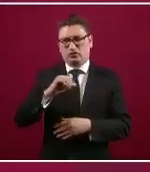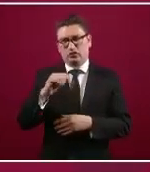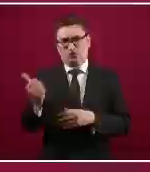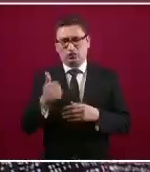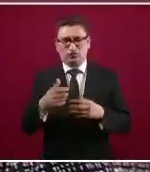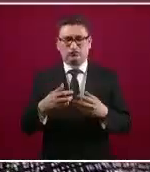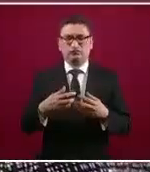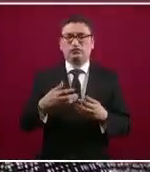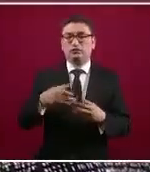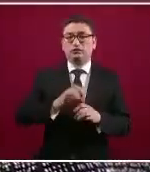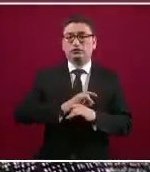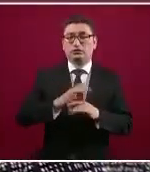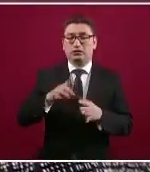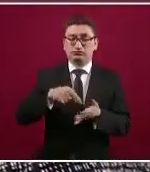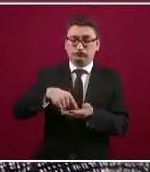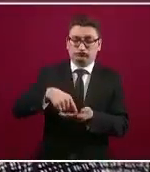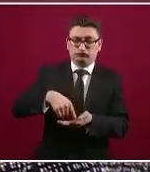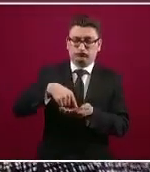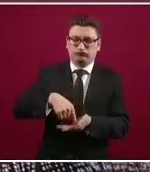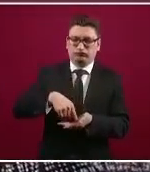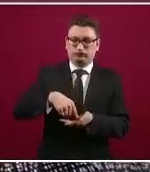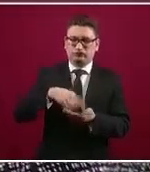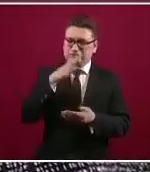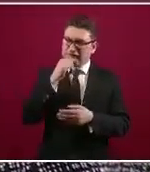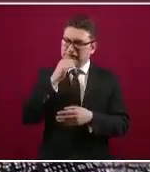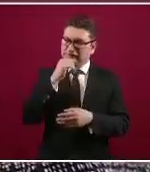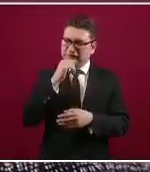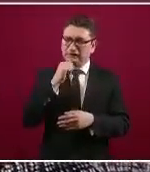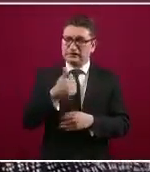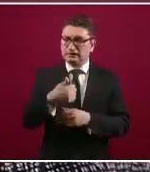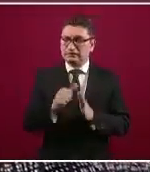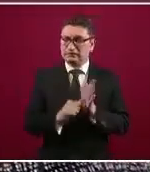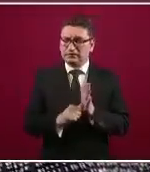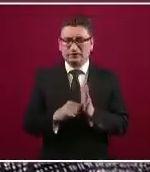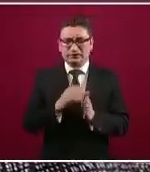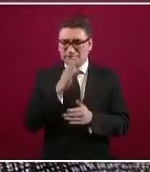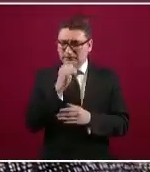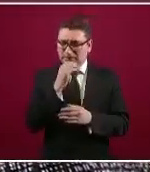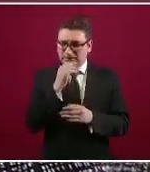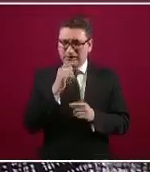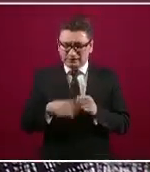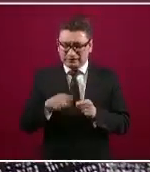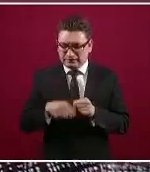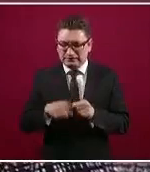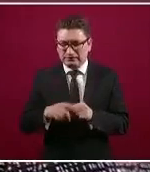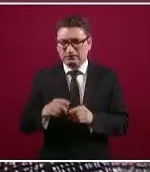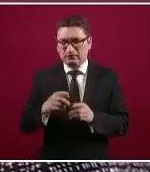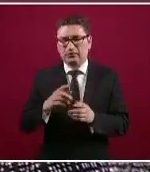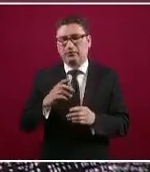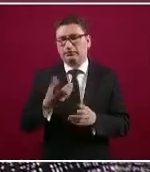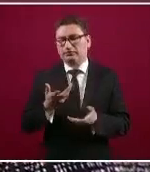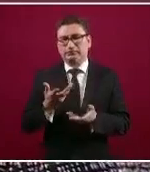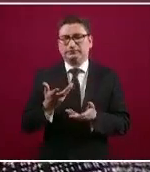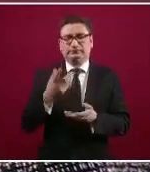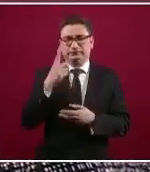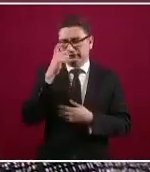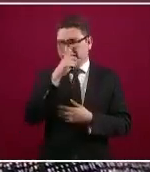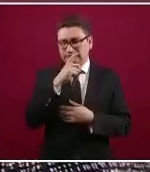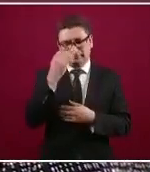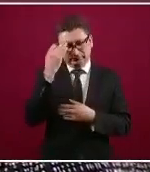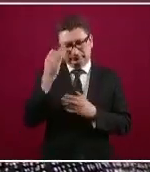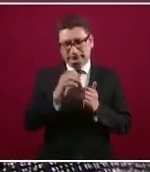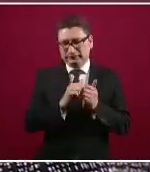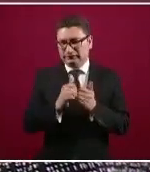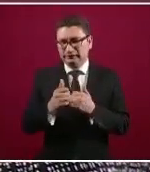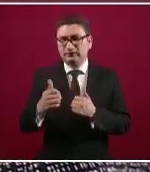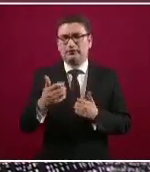cabeza, y una vez se quedó atorada 6 meses y tuvo que sacar por cachitos. Entonces, esto tuvo mucho